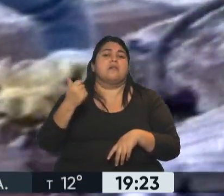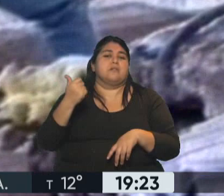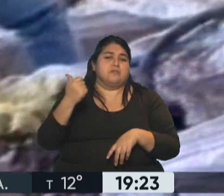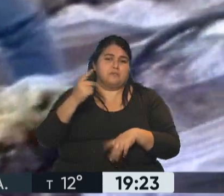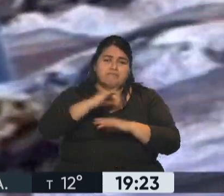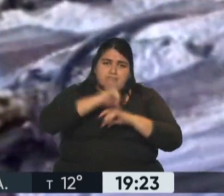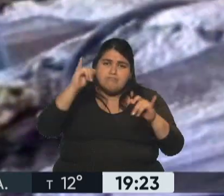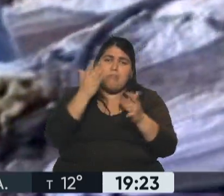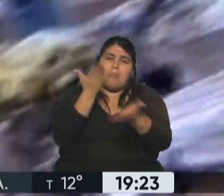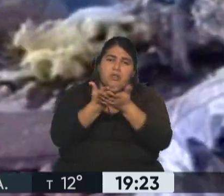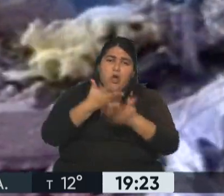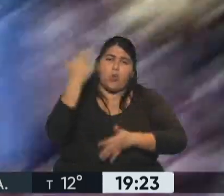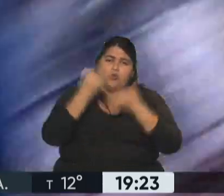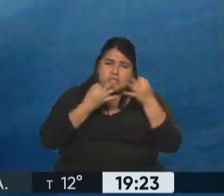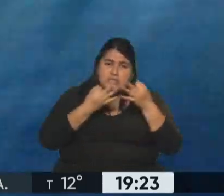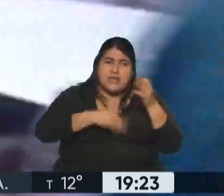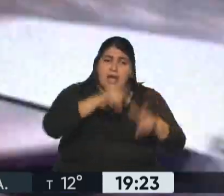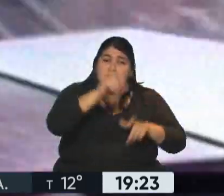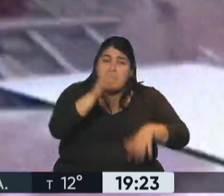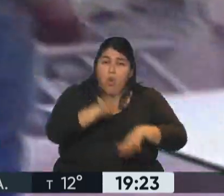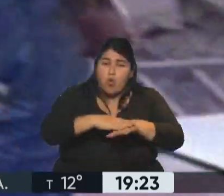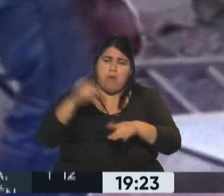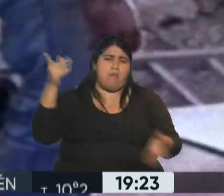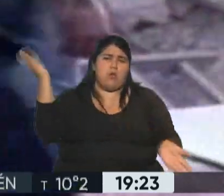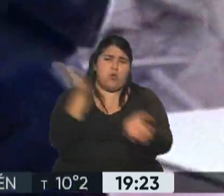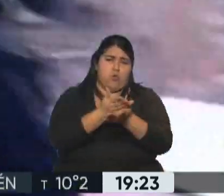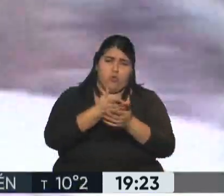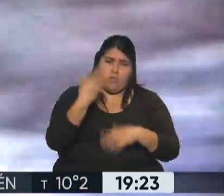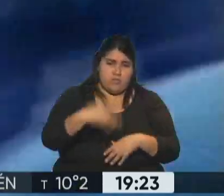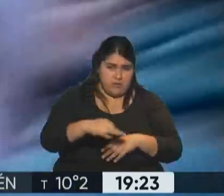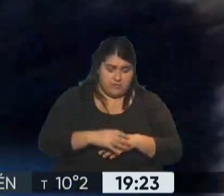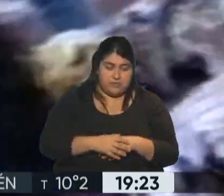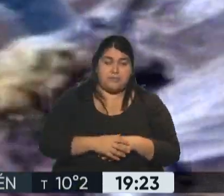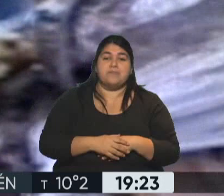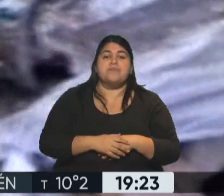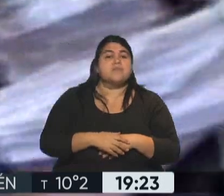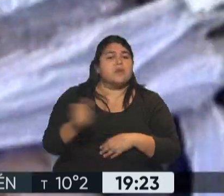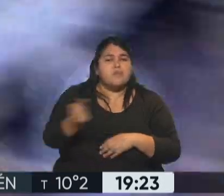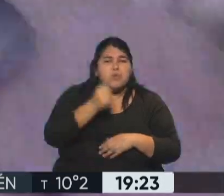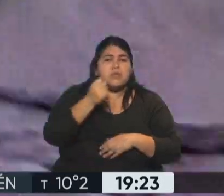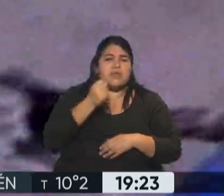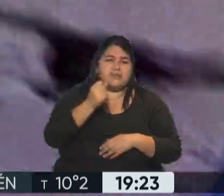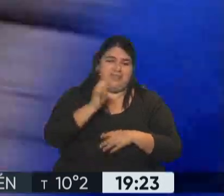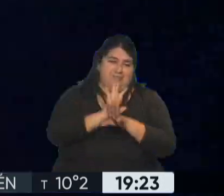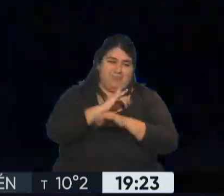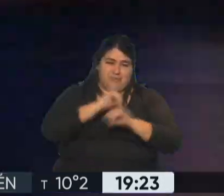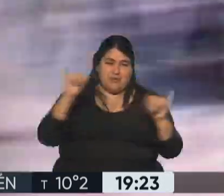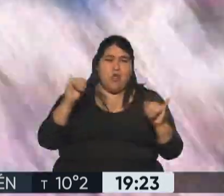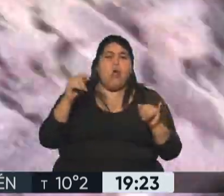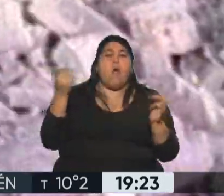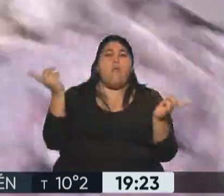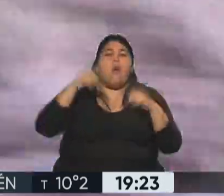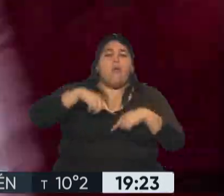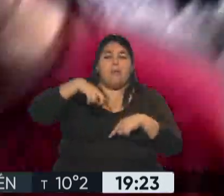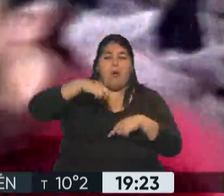a exigir justicia y castigo a los culpables y responsables de este atentado, bajo la consigna Volvemos a Pasteur. Él será uno